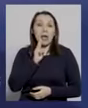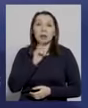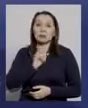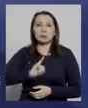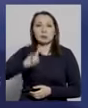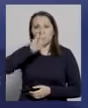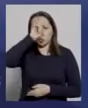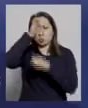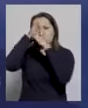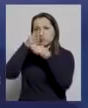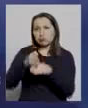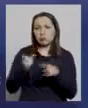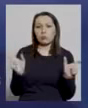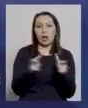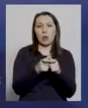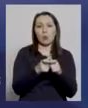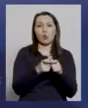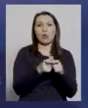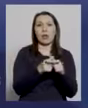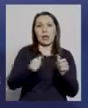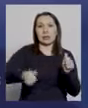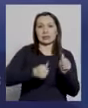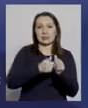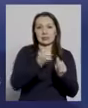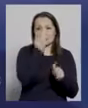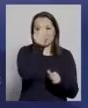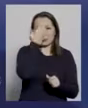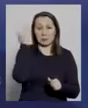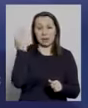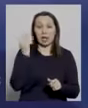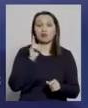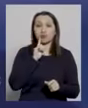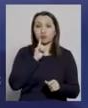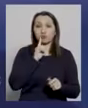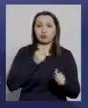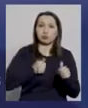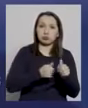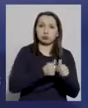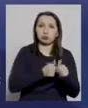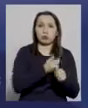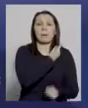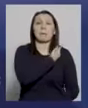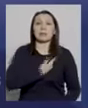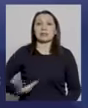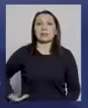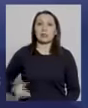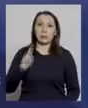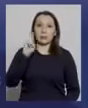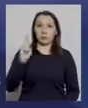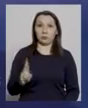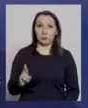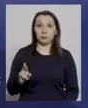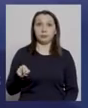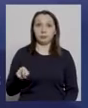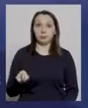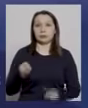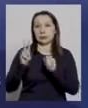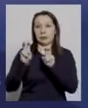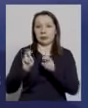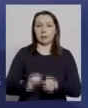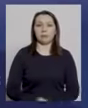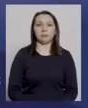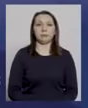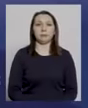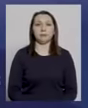se hace habitualmente por el comité de expertos que asesora al presidente de la República en estas